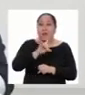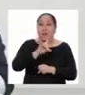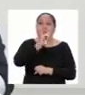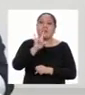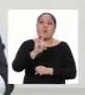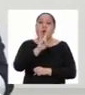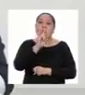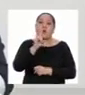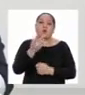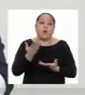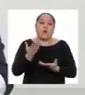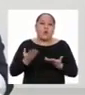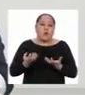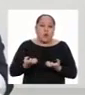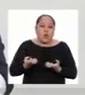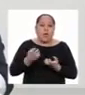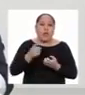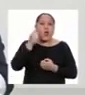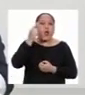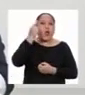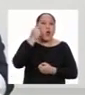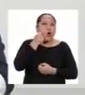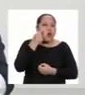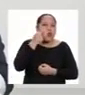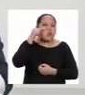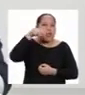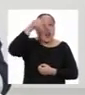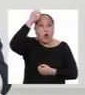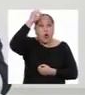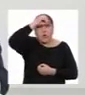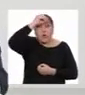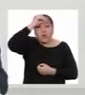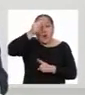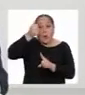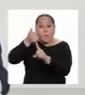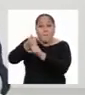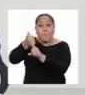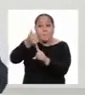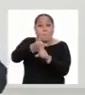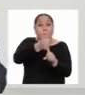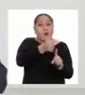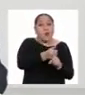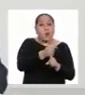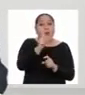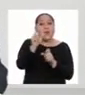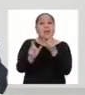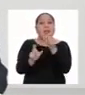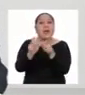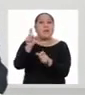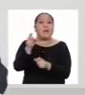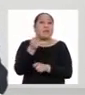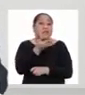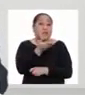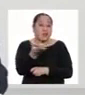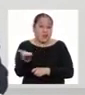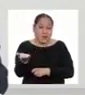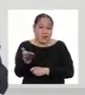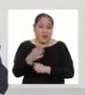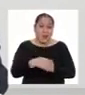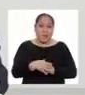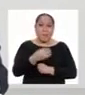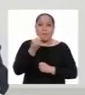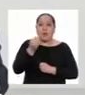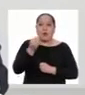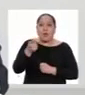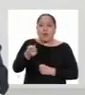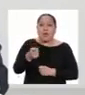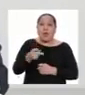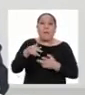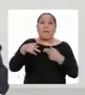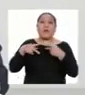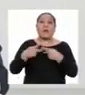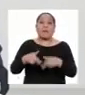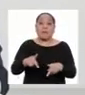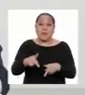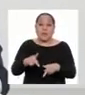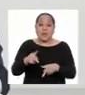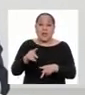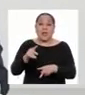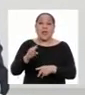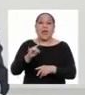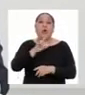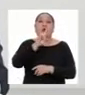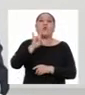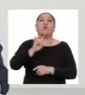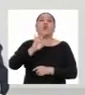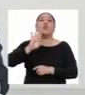usan cuando se quiere conocer la opinión personal de la encuestada o el encuestado, porque le permiten responder usando